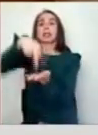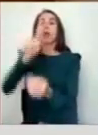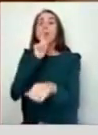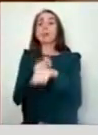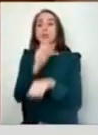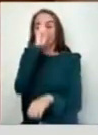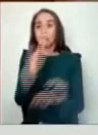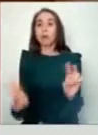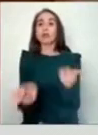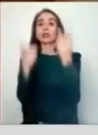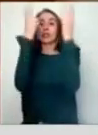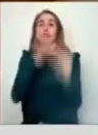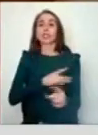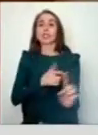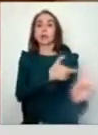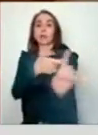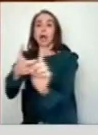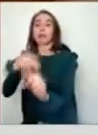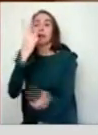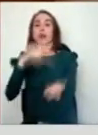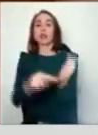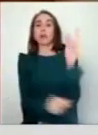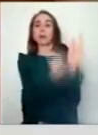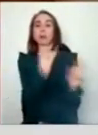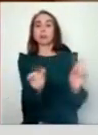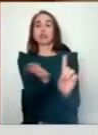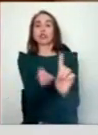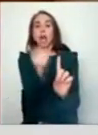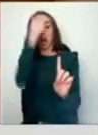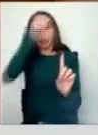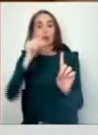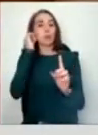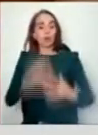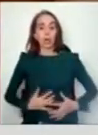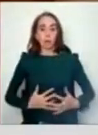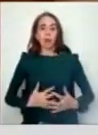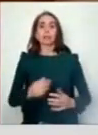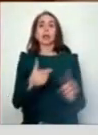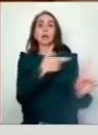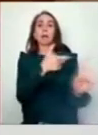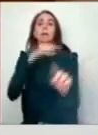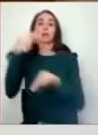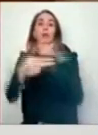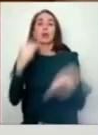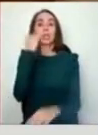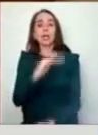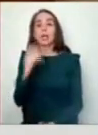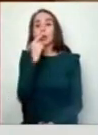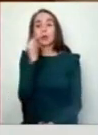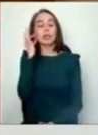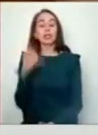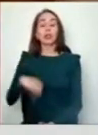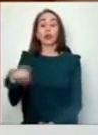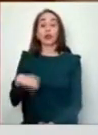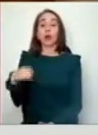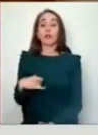Chile, matando a más de 2.000 personas, torturando a mujeres embarazadas, matando a niños, niñas y adolescentes,